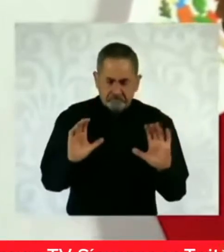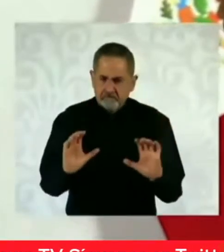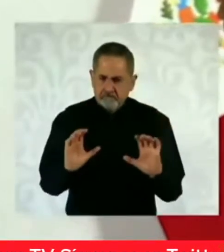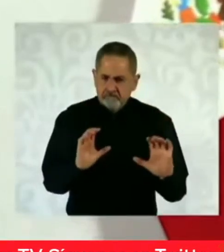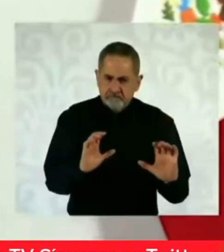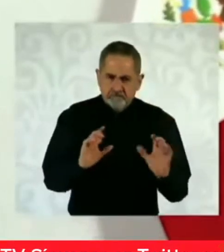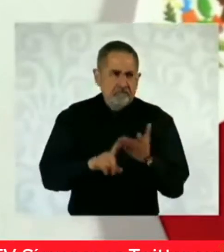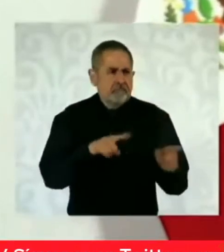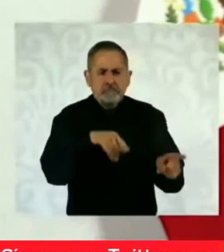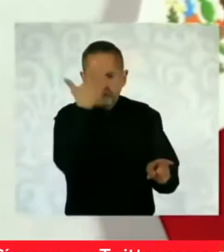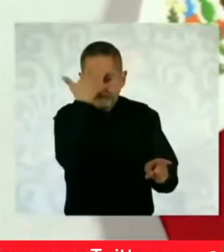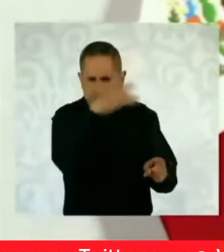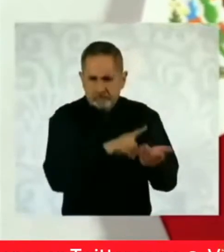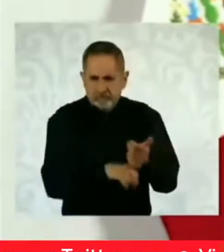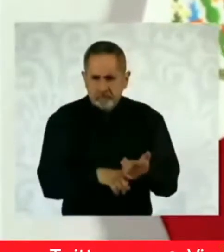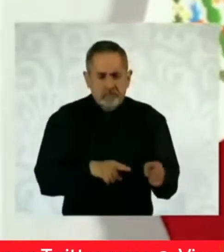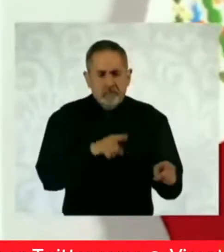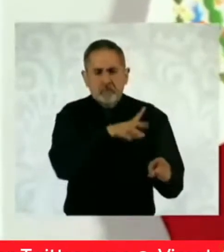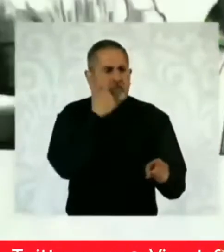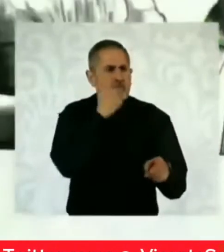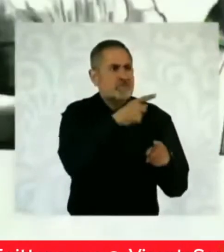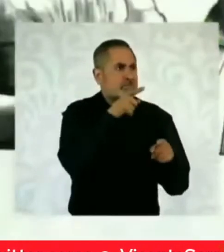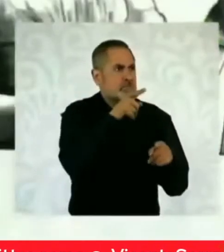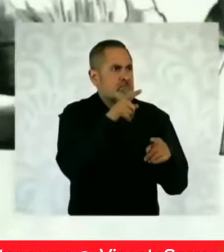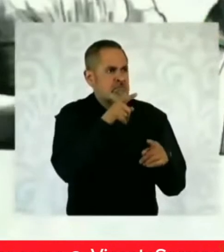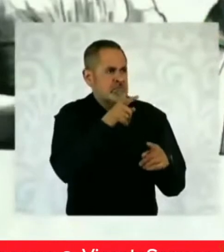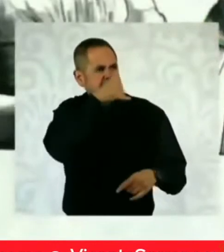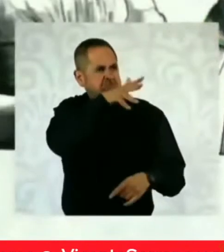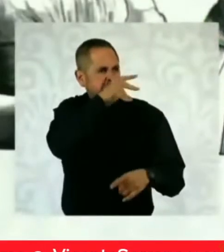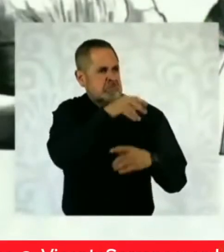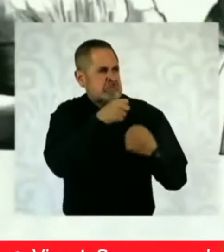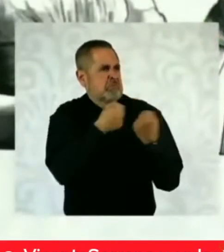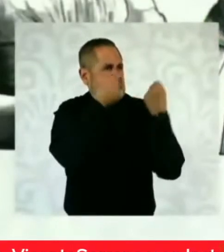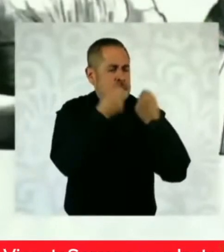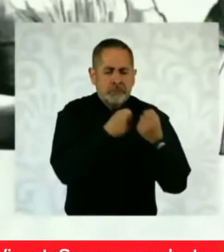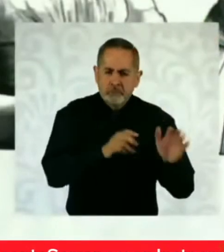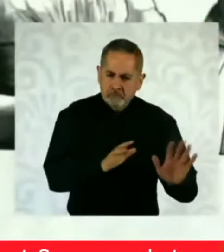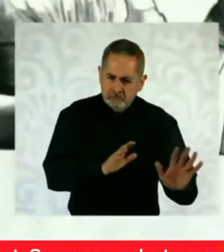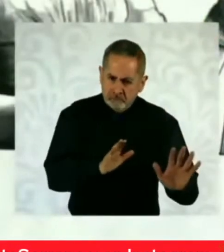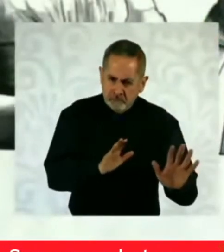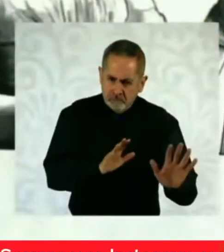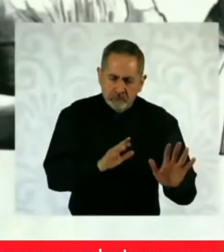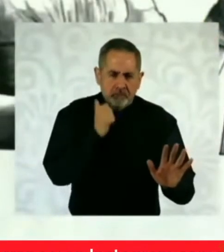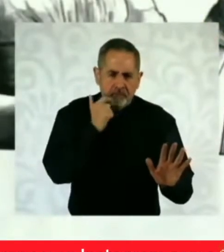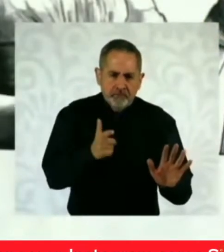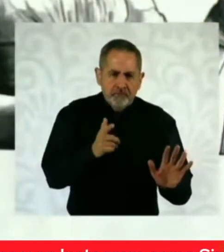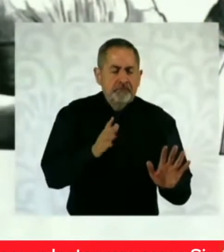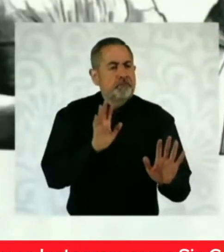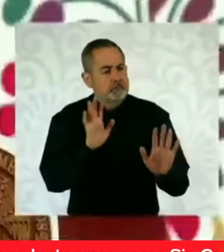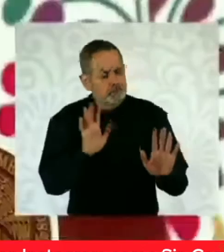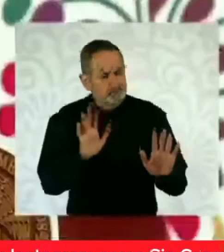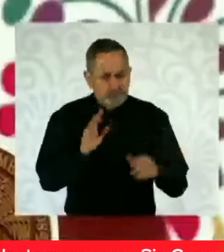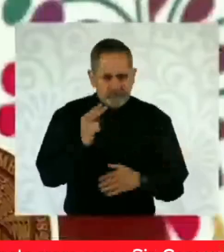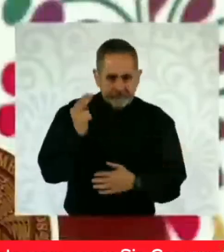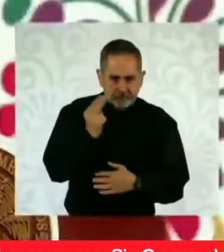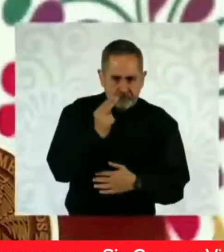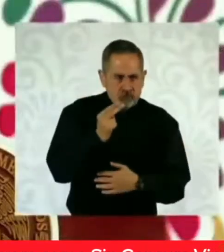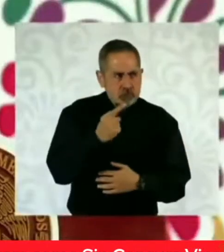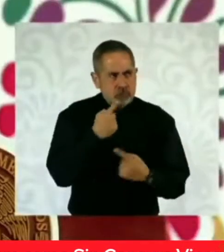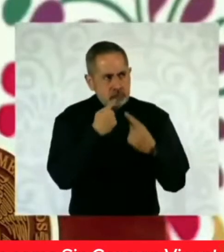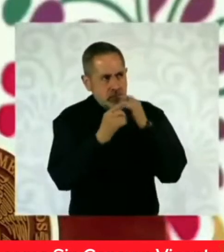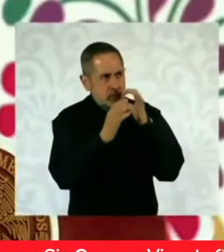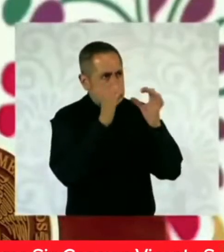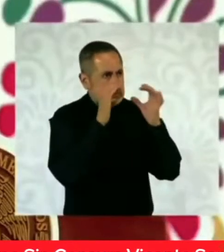eso. Ellos tampoco quieren ninguna confrontación entre los gobiernos. Lo que necesitamos pues es establecer